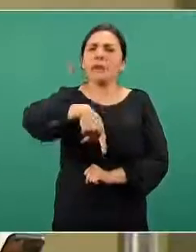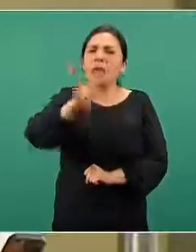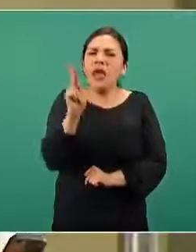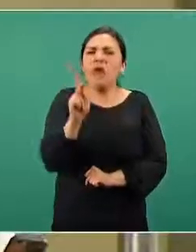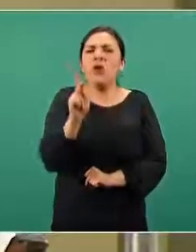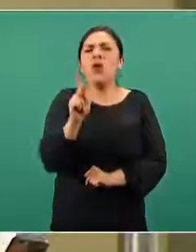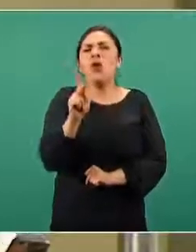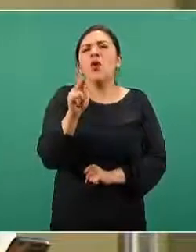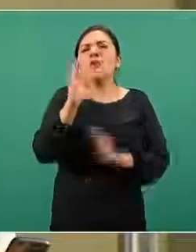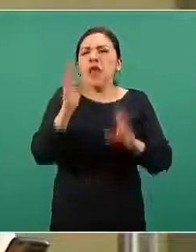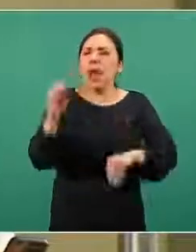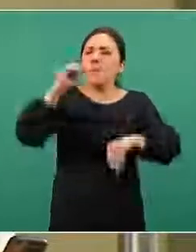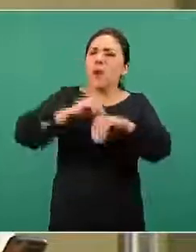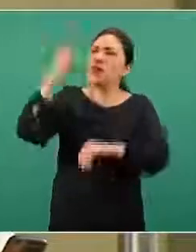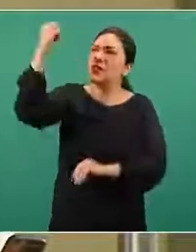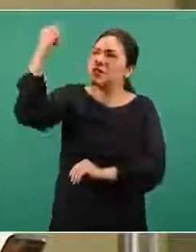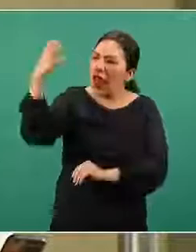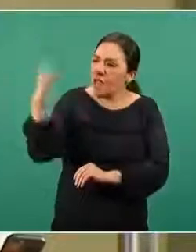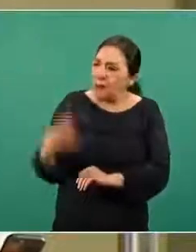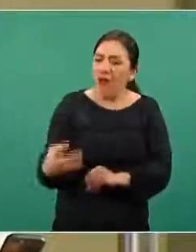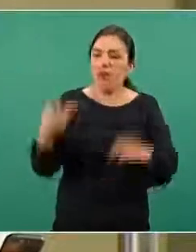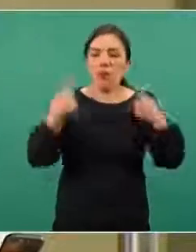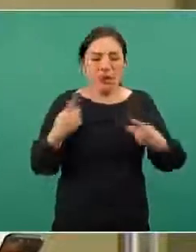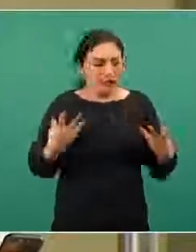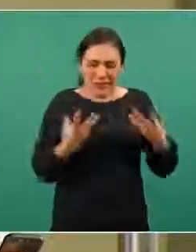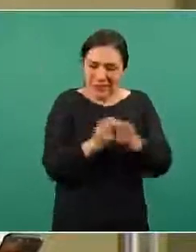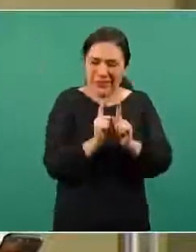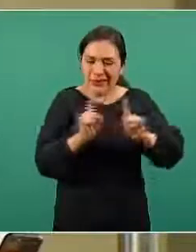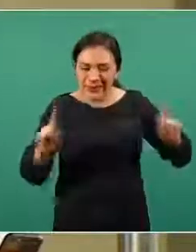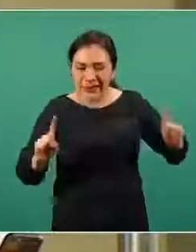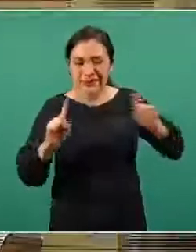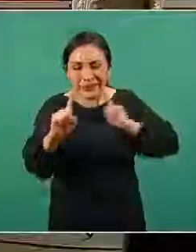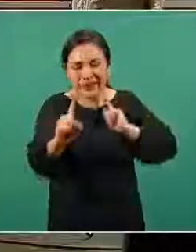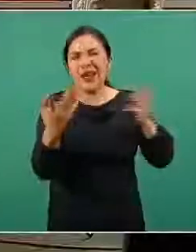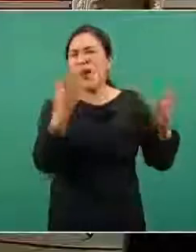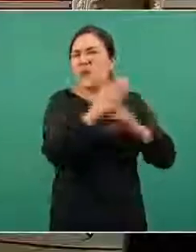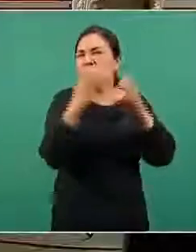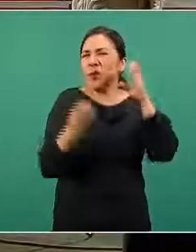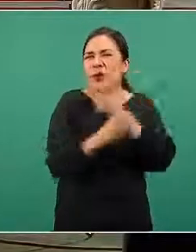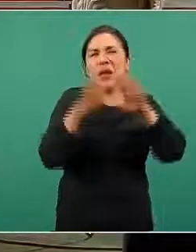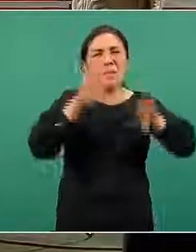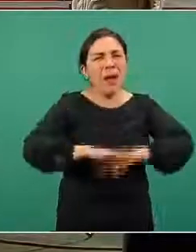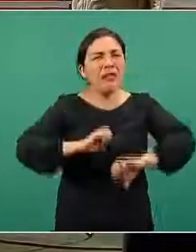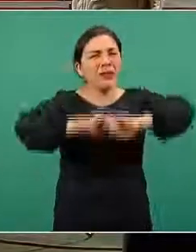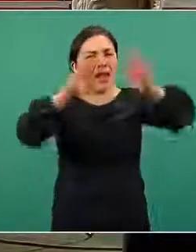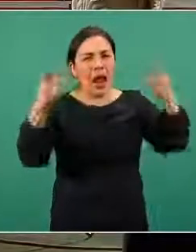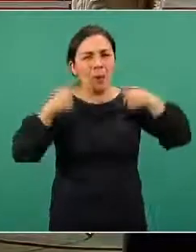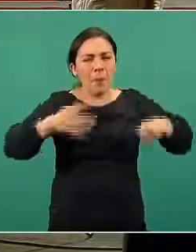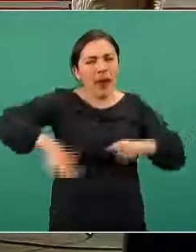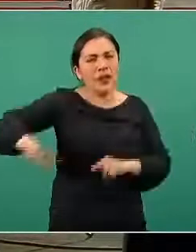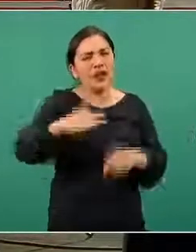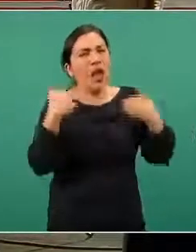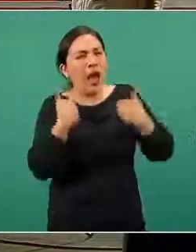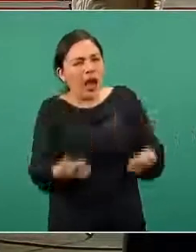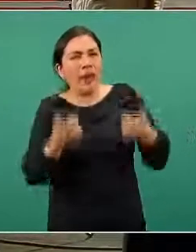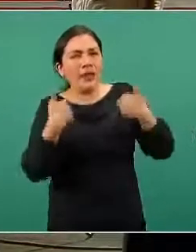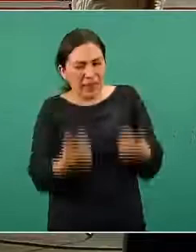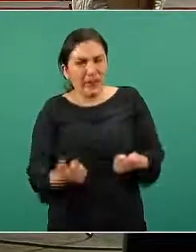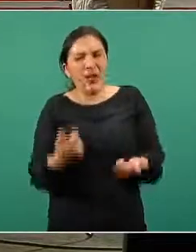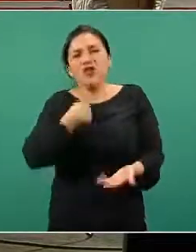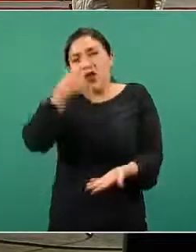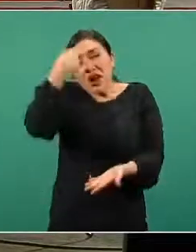como inventaron el semáforo y a su sana distancia y muchas cosas que eran muy claras para la población, creo